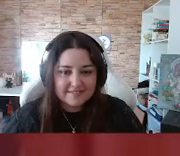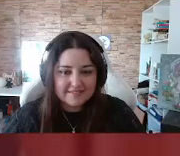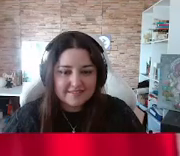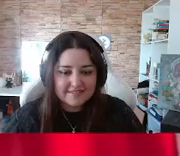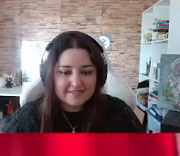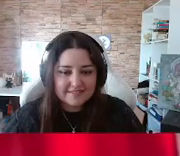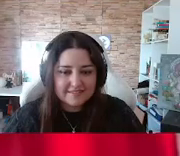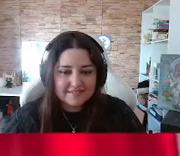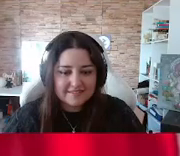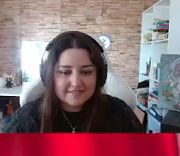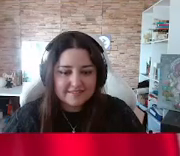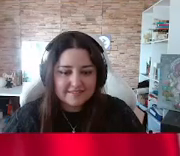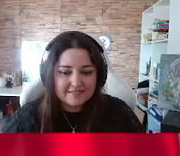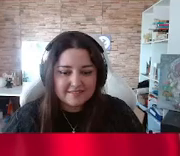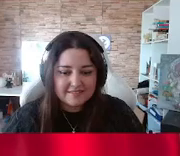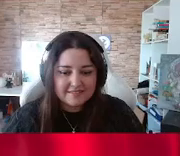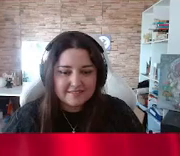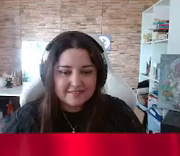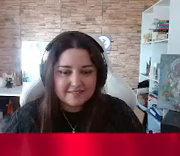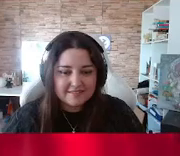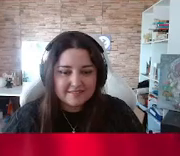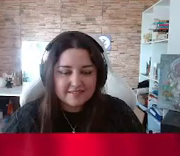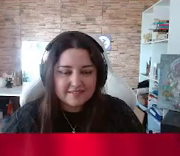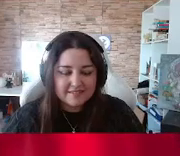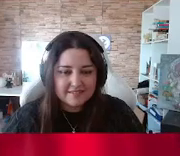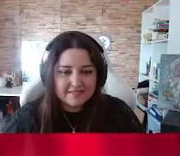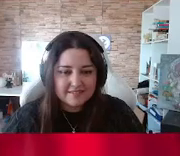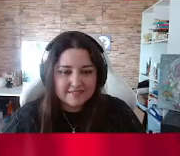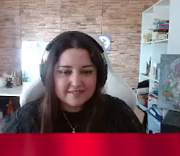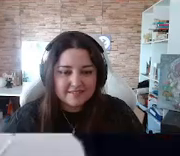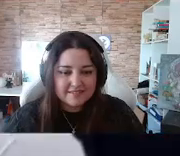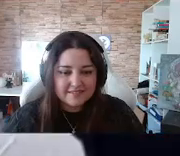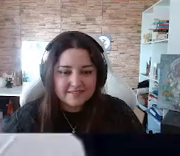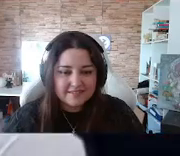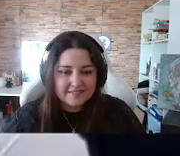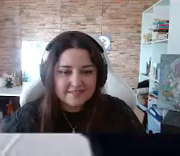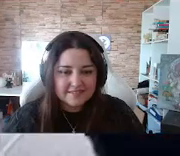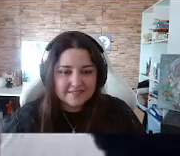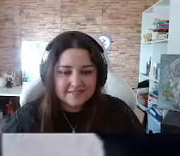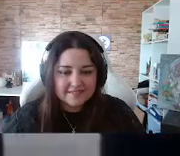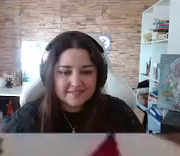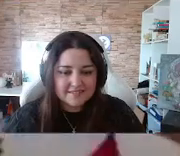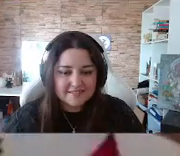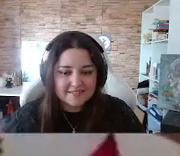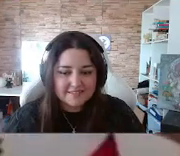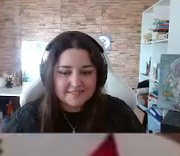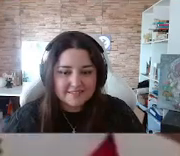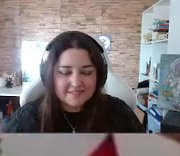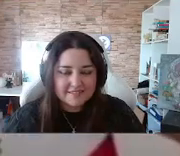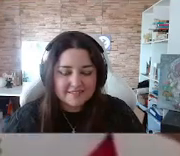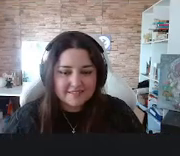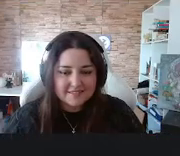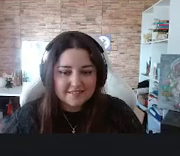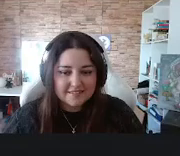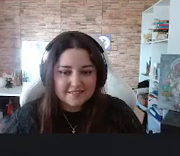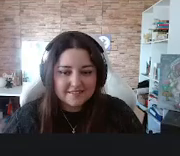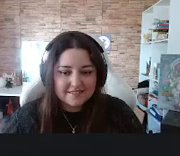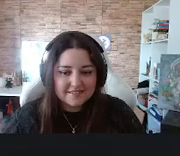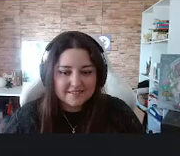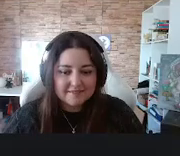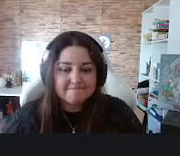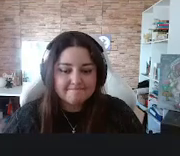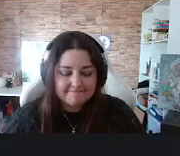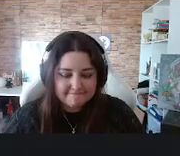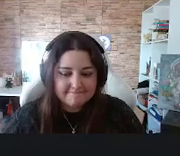Ebrard. Esto no es por mí, es por todes. Hoy, en conmemoración del Día Internacional en contra de la